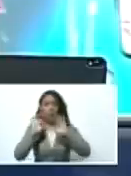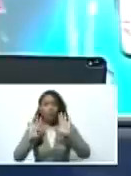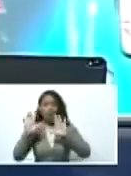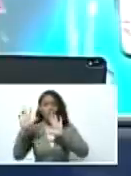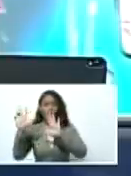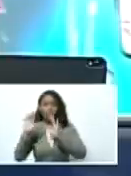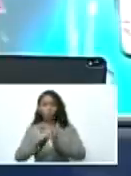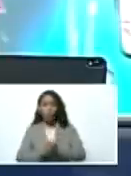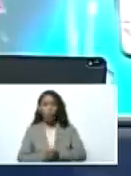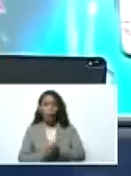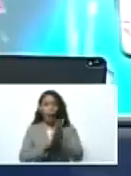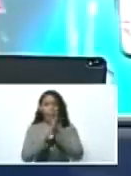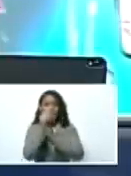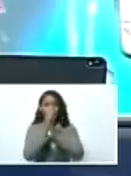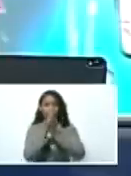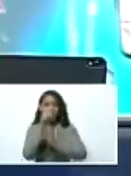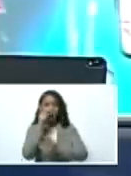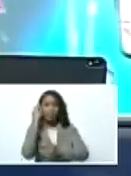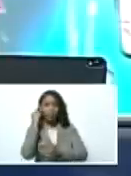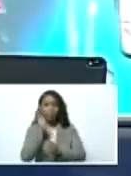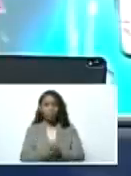318.198 emprendimientos,